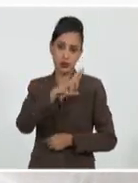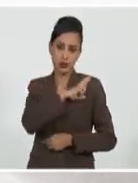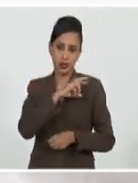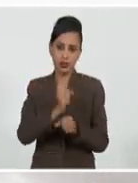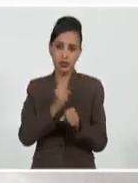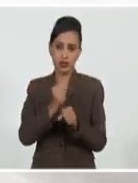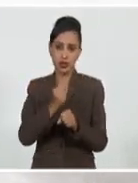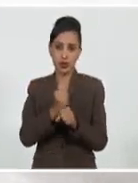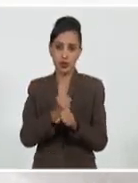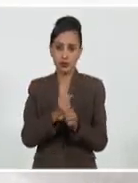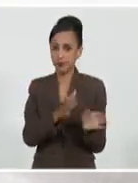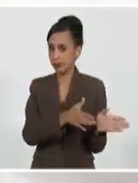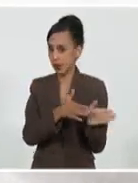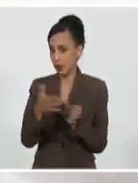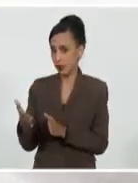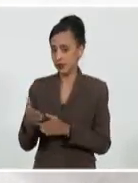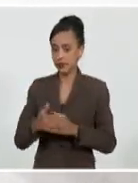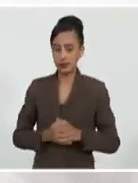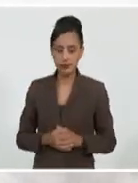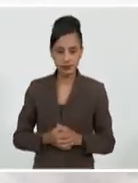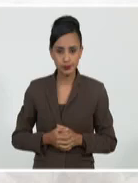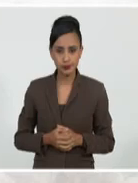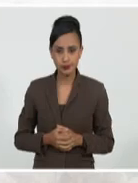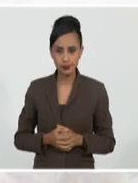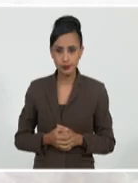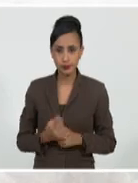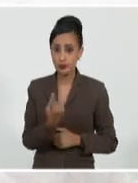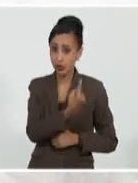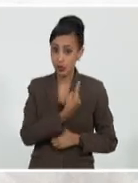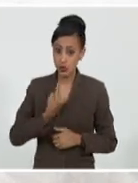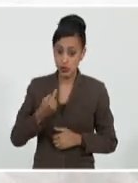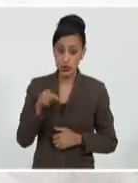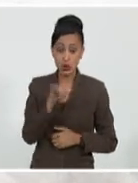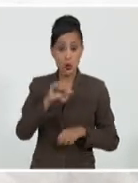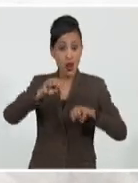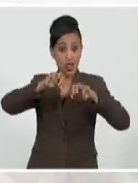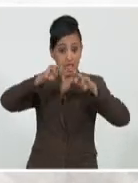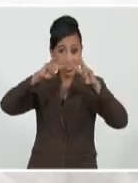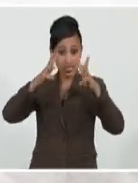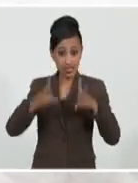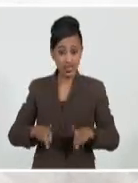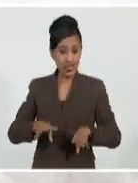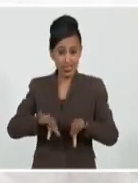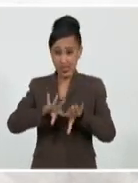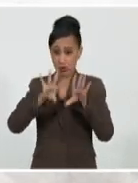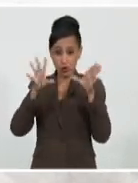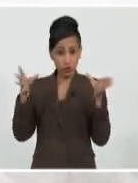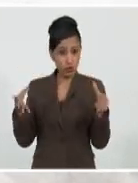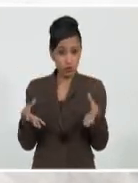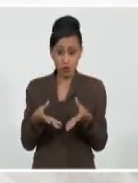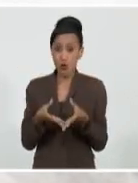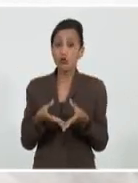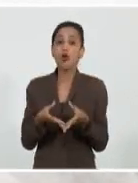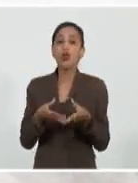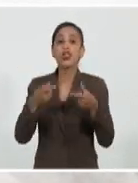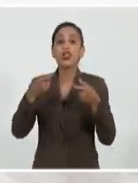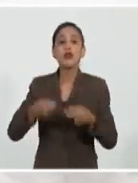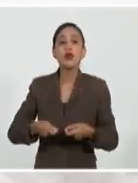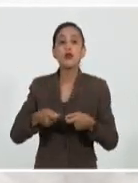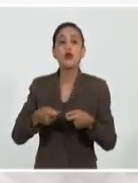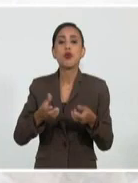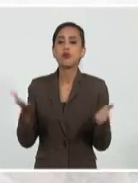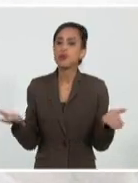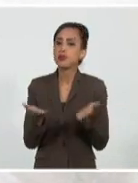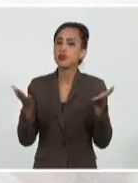otro que debemos hacer en la red de redes, en Internet y en todos los espacios, es ser capaces de promover